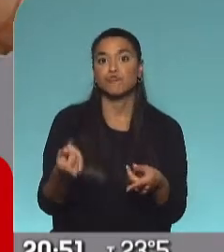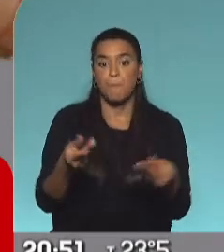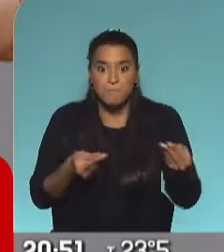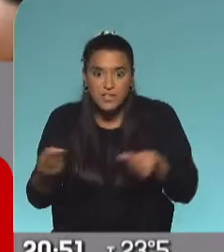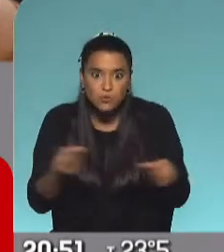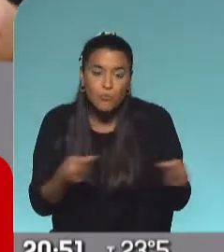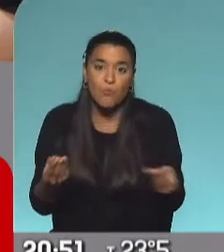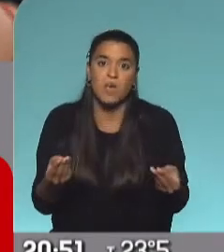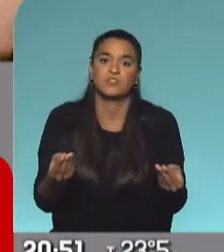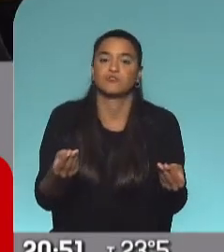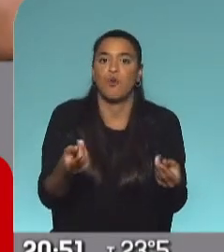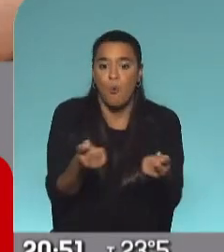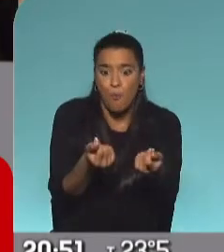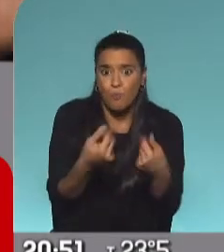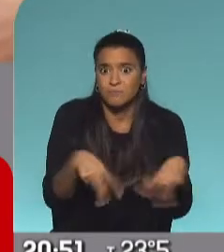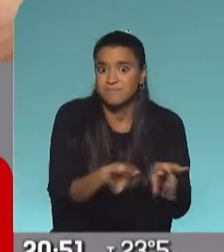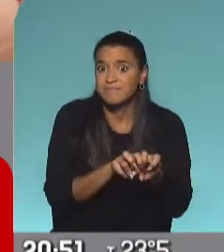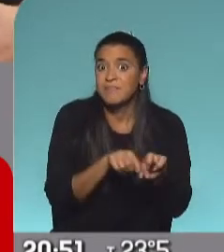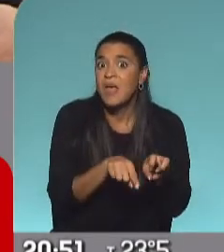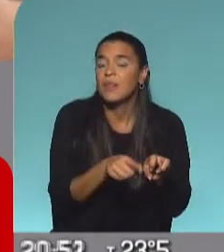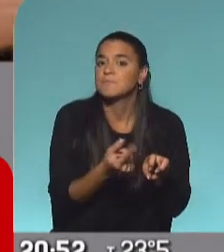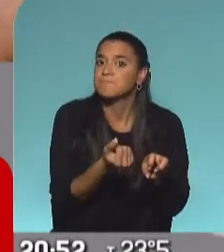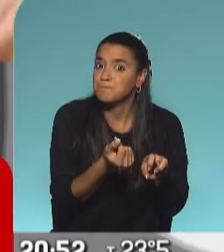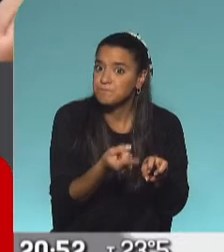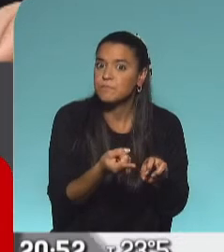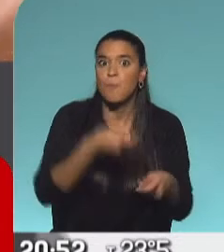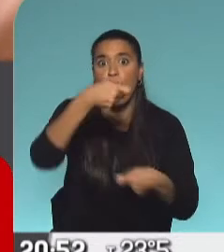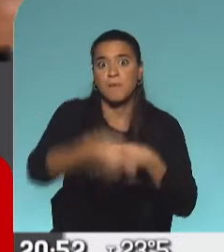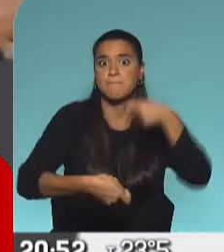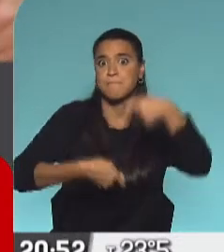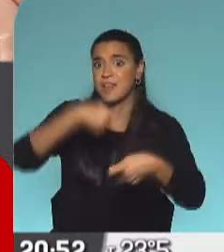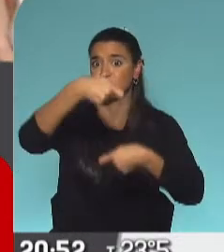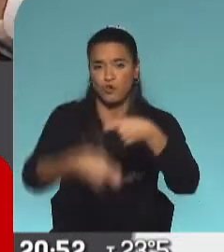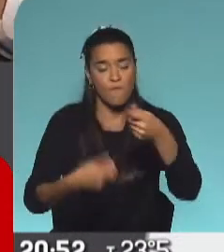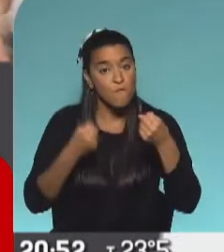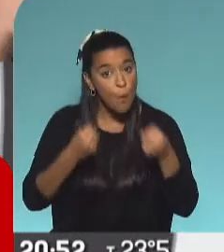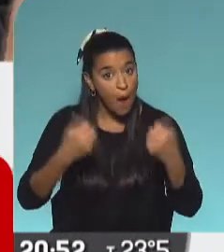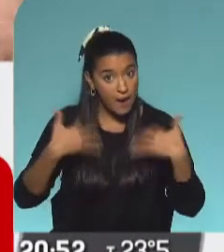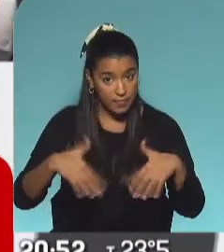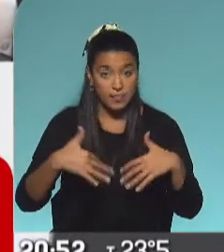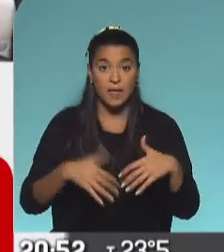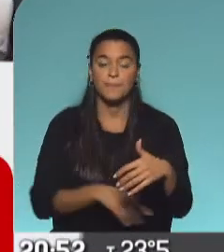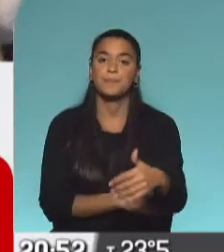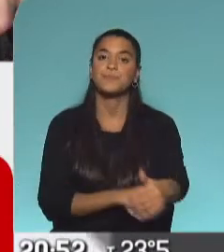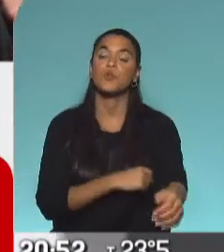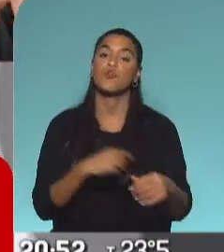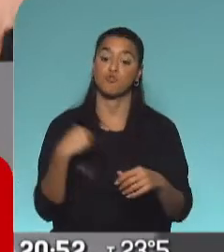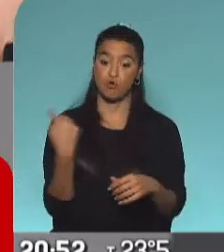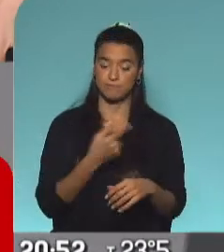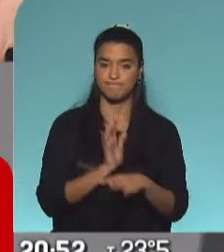presupuesto y le exige a las cuentas públicas tener que hacer inversión fuerte. Si a eso nosotros le